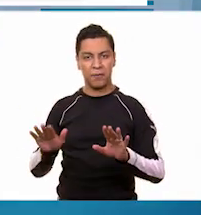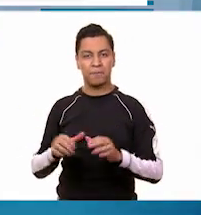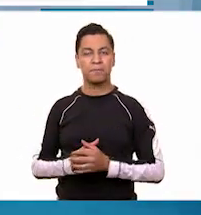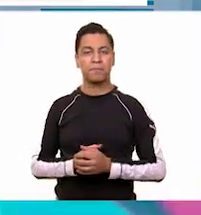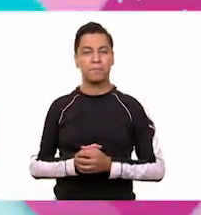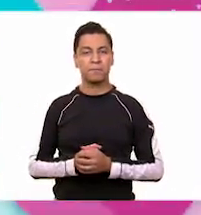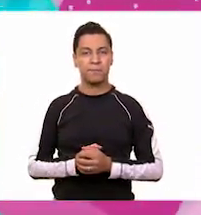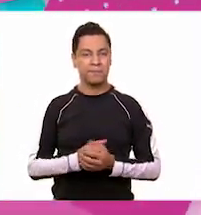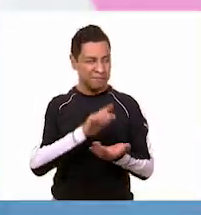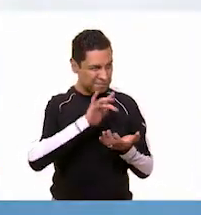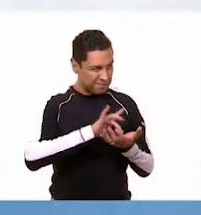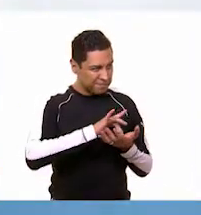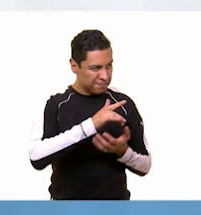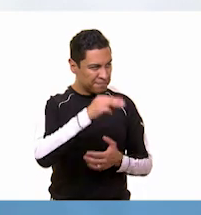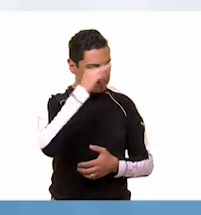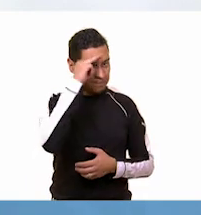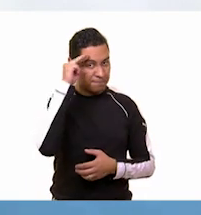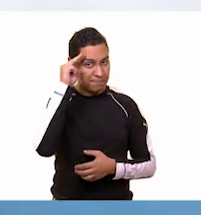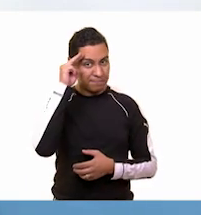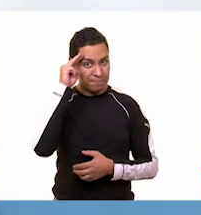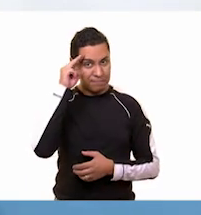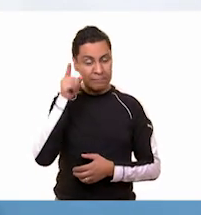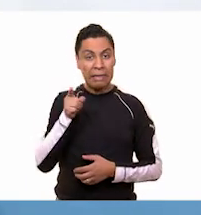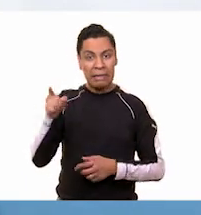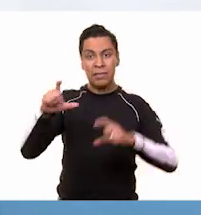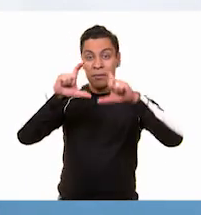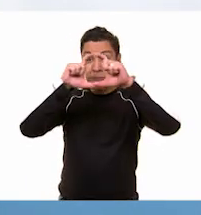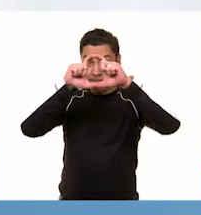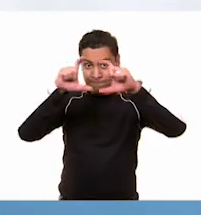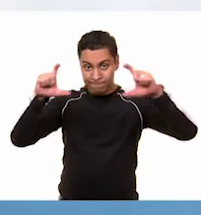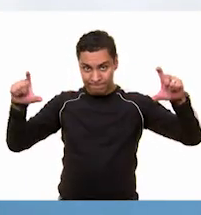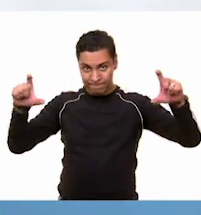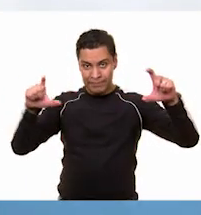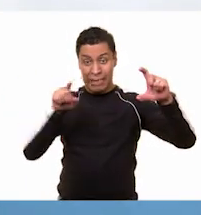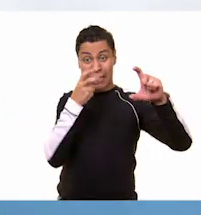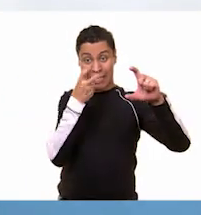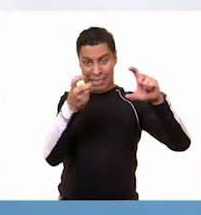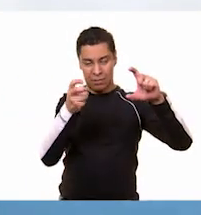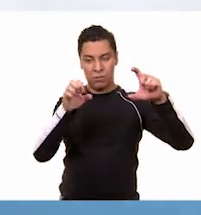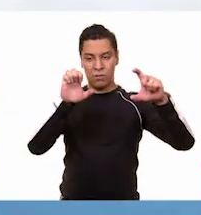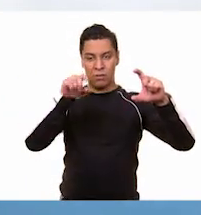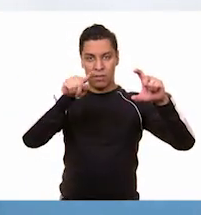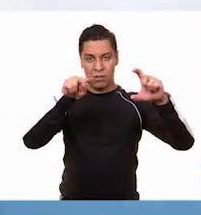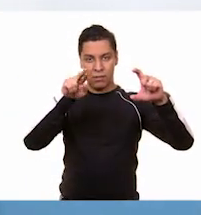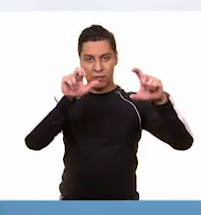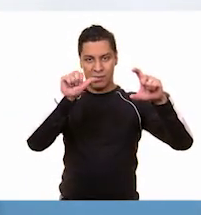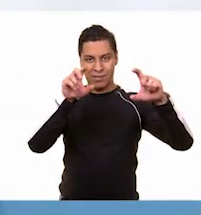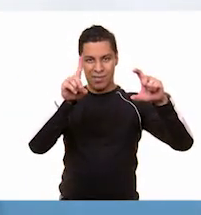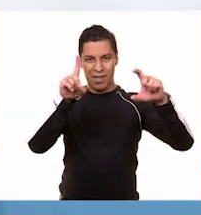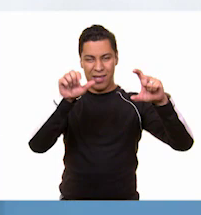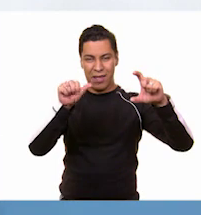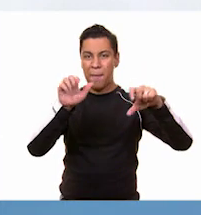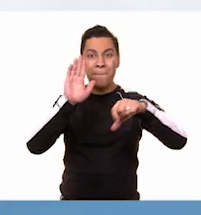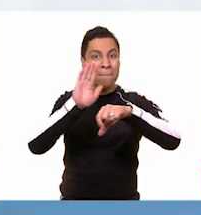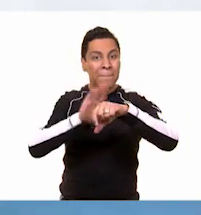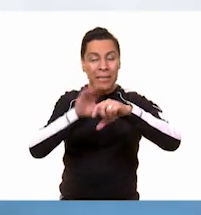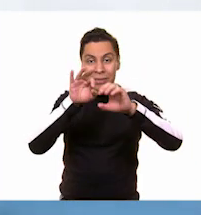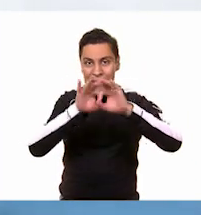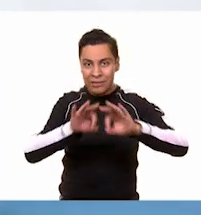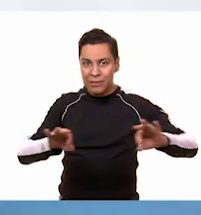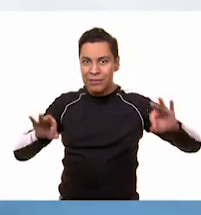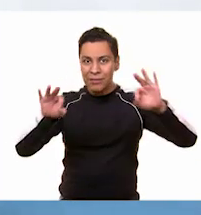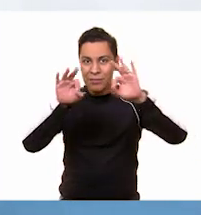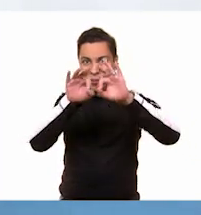María. Y efectivamente, este es el primer párrafo y es la entrada. Ahí tenemos los datos más